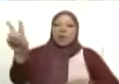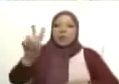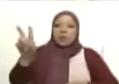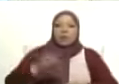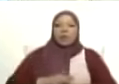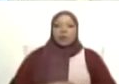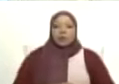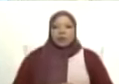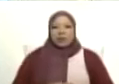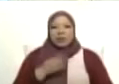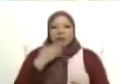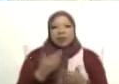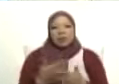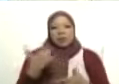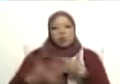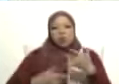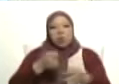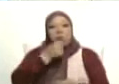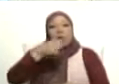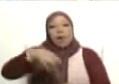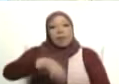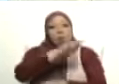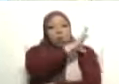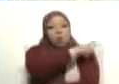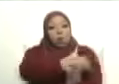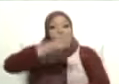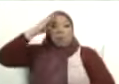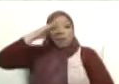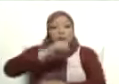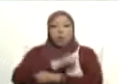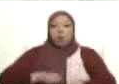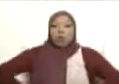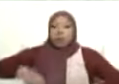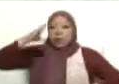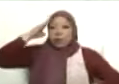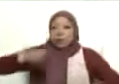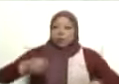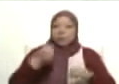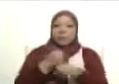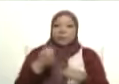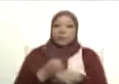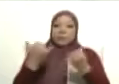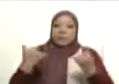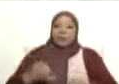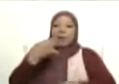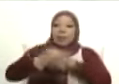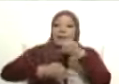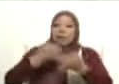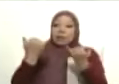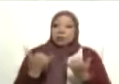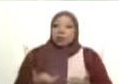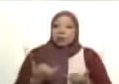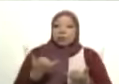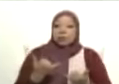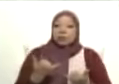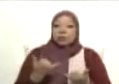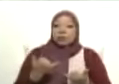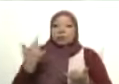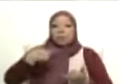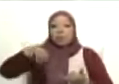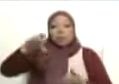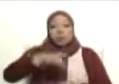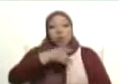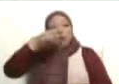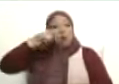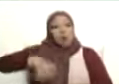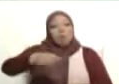ustedes entonces el balance que ofrecía el Estado Mayor Ampliado de la Fuerza Armada Nacional Bolivariana, quienes han destacado el civismo y patriotismo del